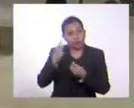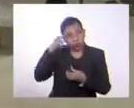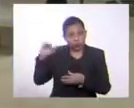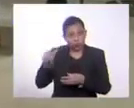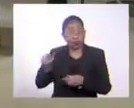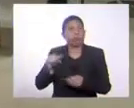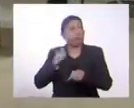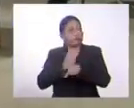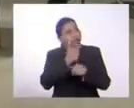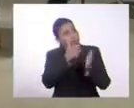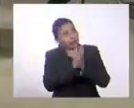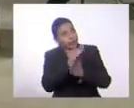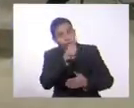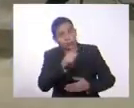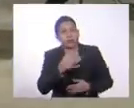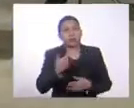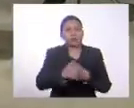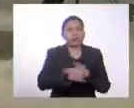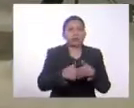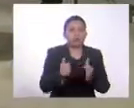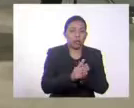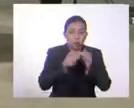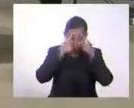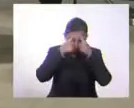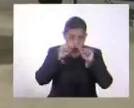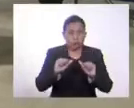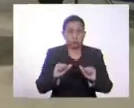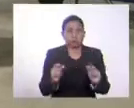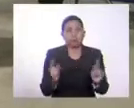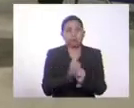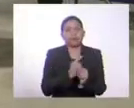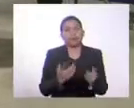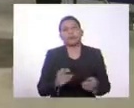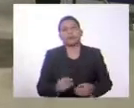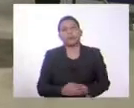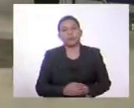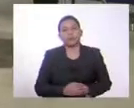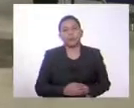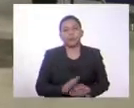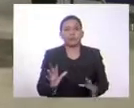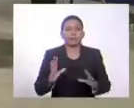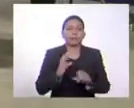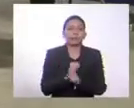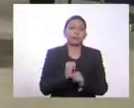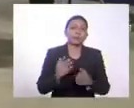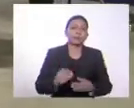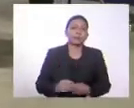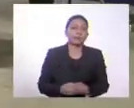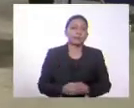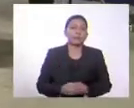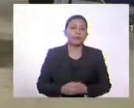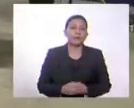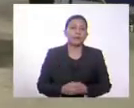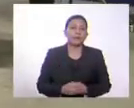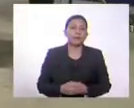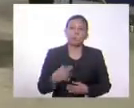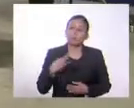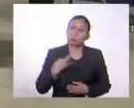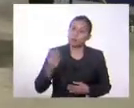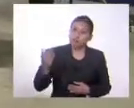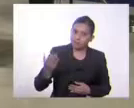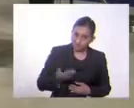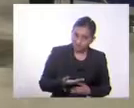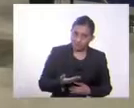para ir concluyendo, Candy, que la invitación se hace a la sociedad civil a que podamos llegar a ser parte de la